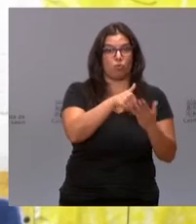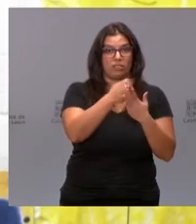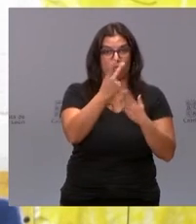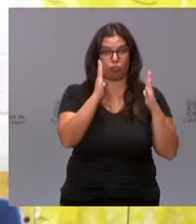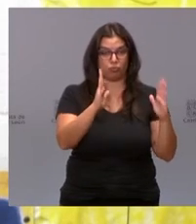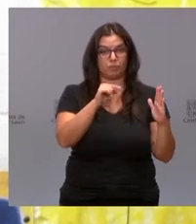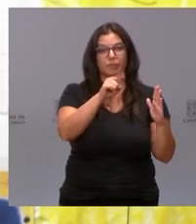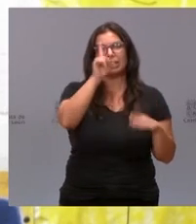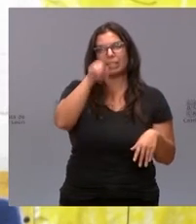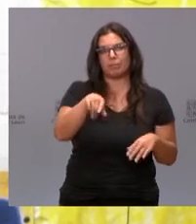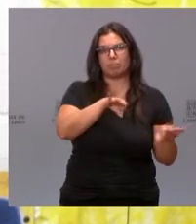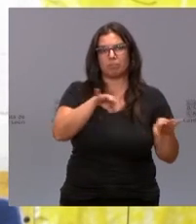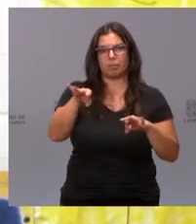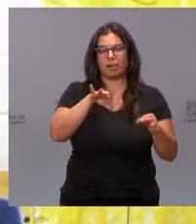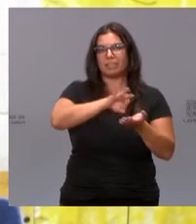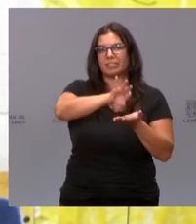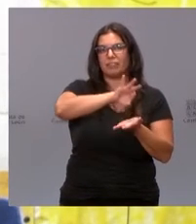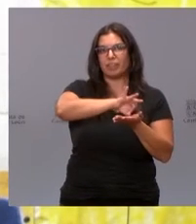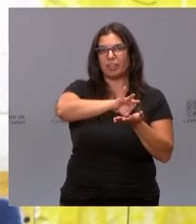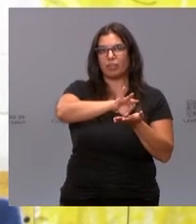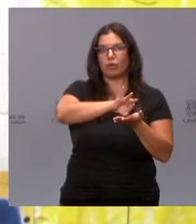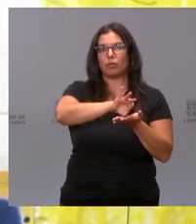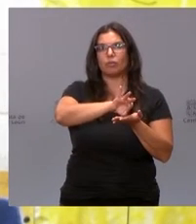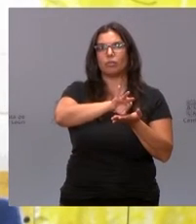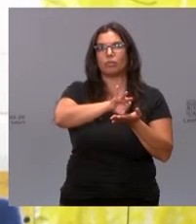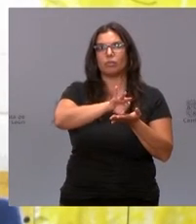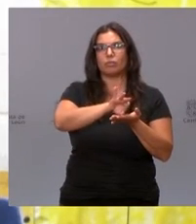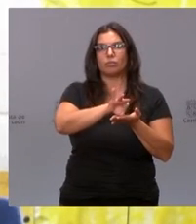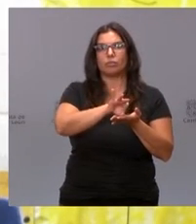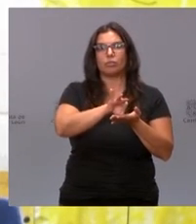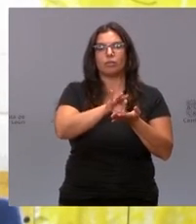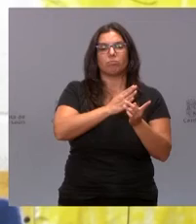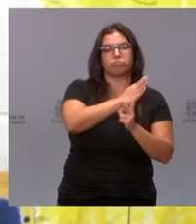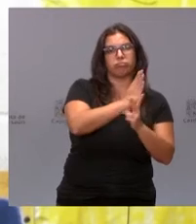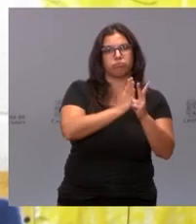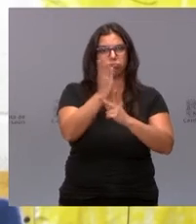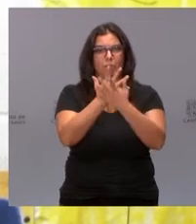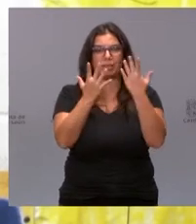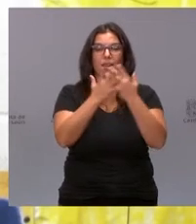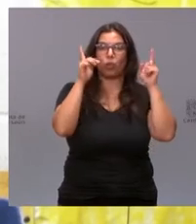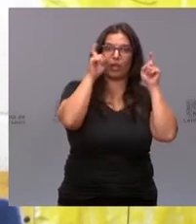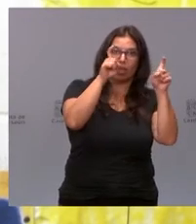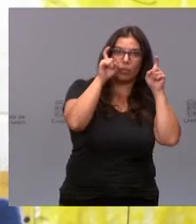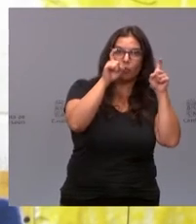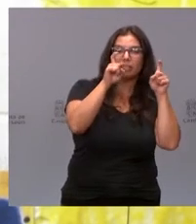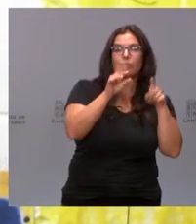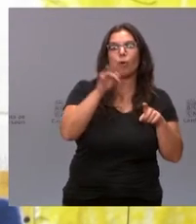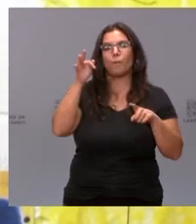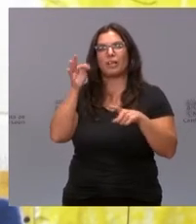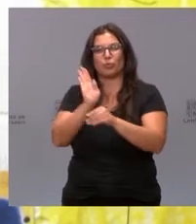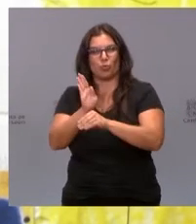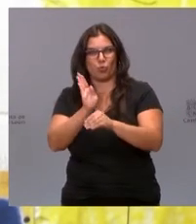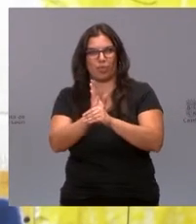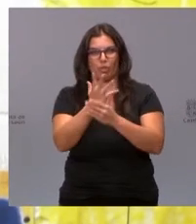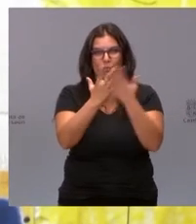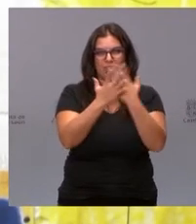se programará un servicio que tendrá un componente educativo por un lado y un componente asistencial